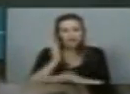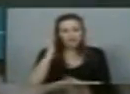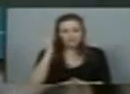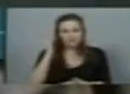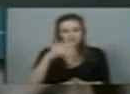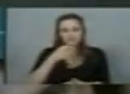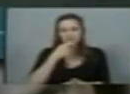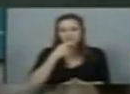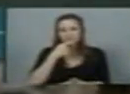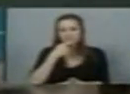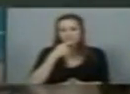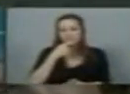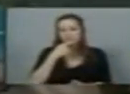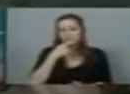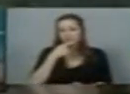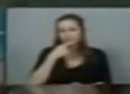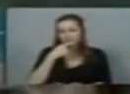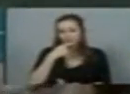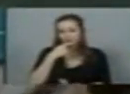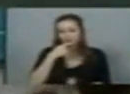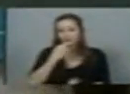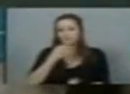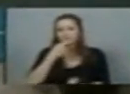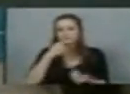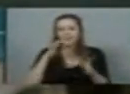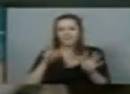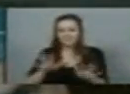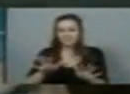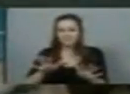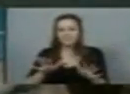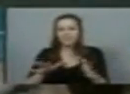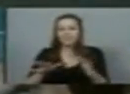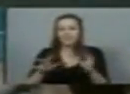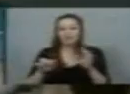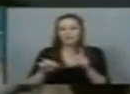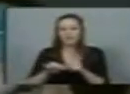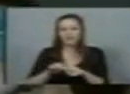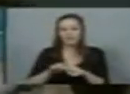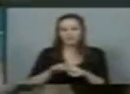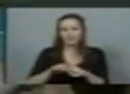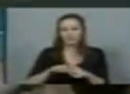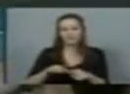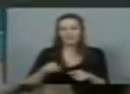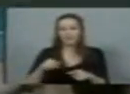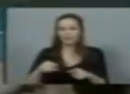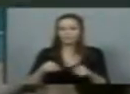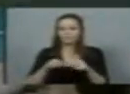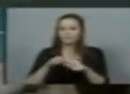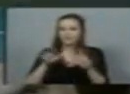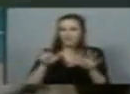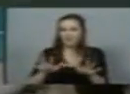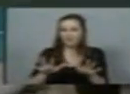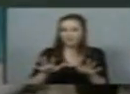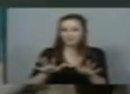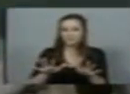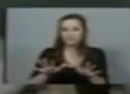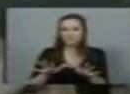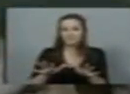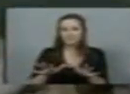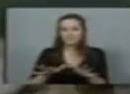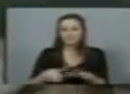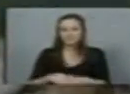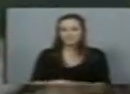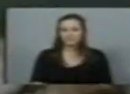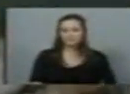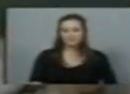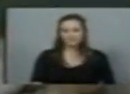la apropiación de Papel Prensa por parte del señor Mañeto fue legal o ilegal. Usted y eso sido, permitiría... Señor, escúcheme.